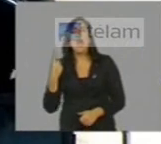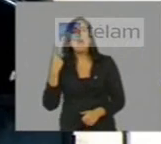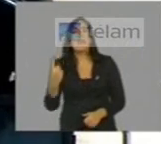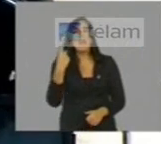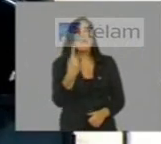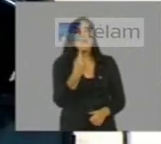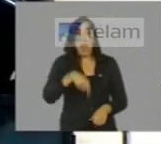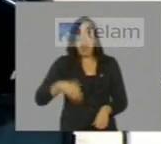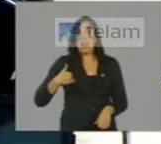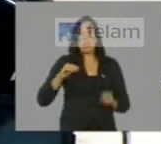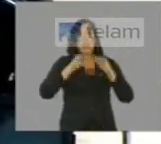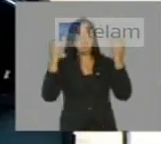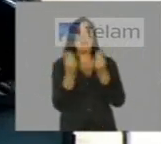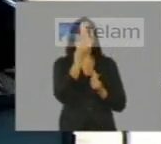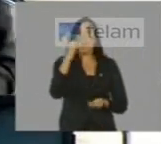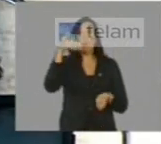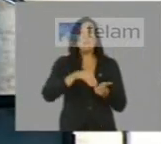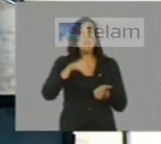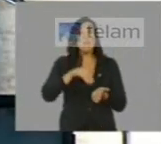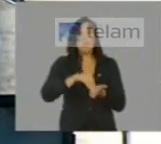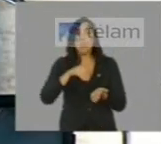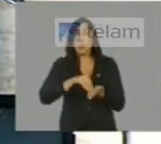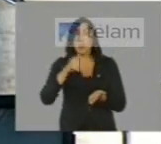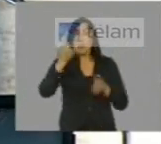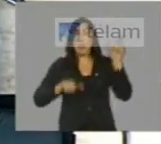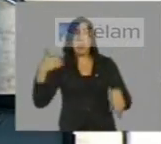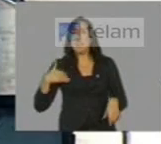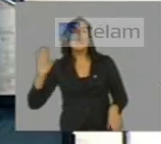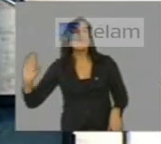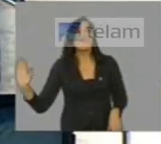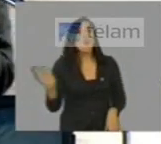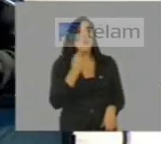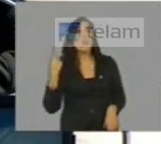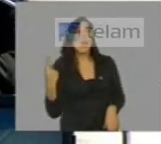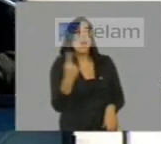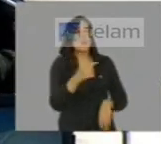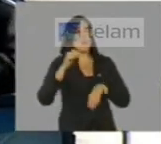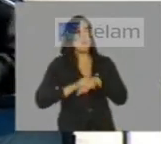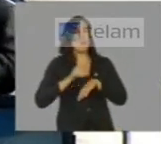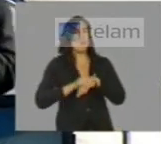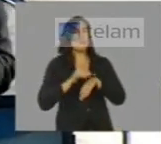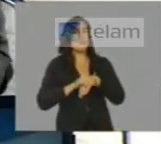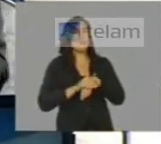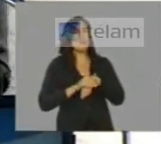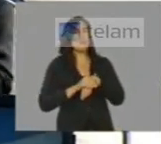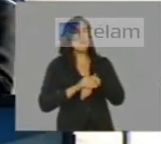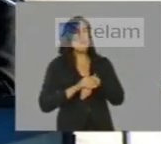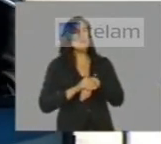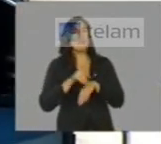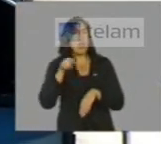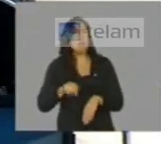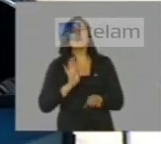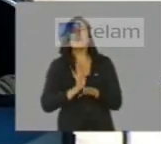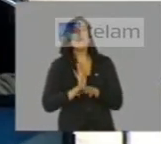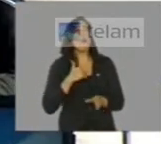40 millones de argentinos. Y esto es importante porque es el ejercicio puro y